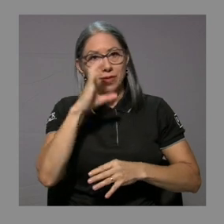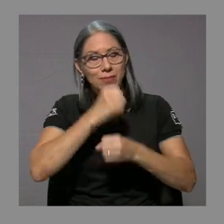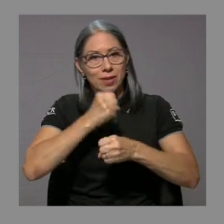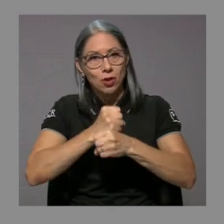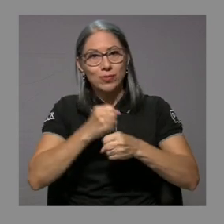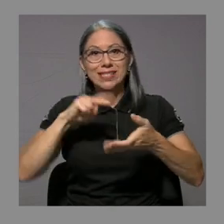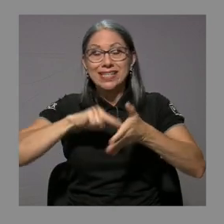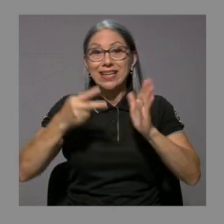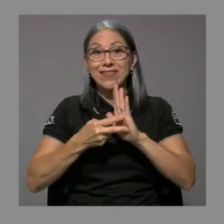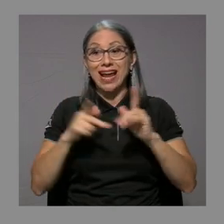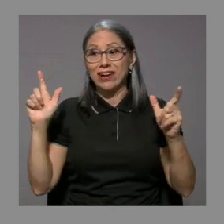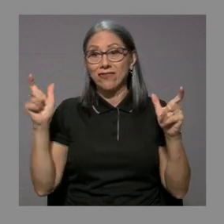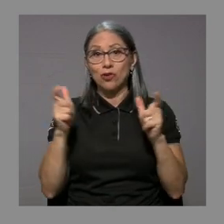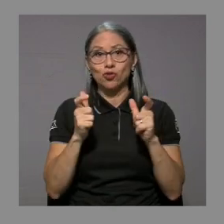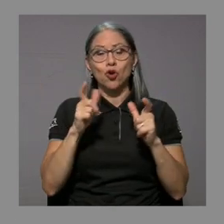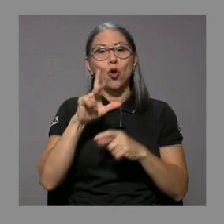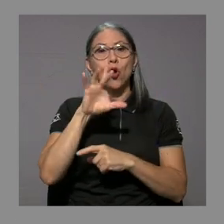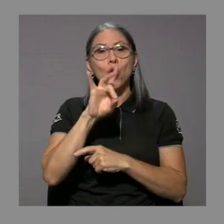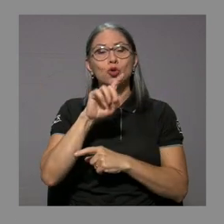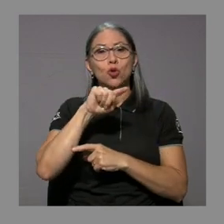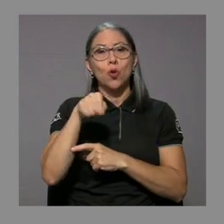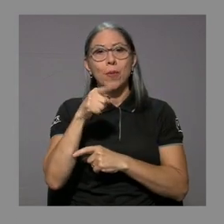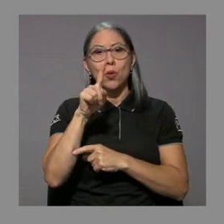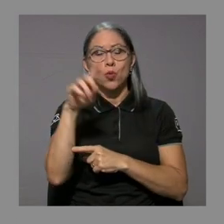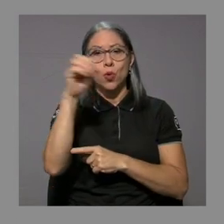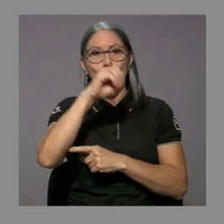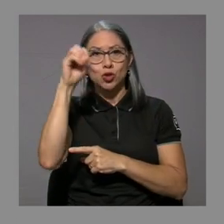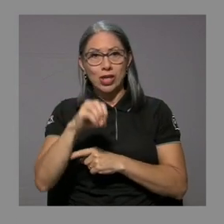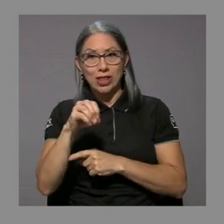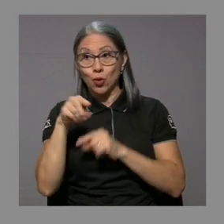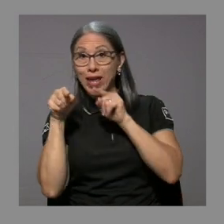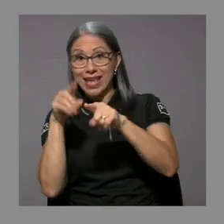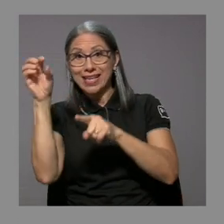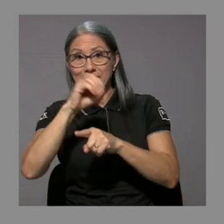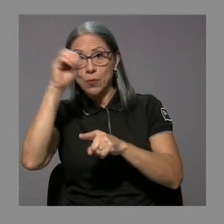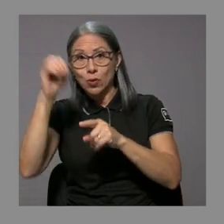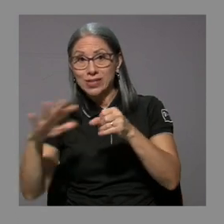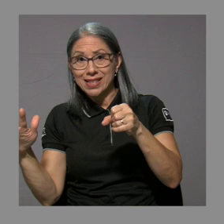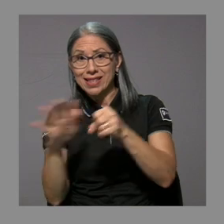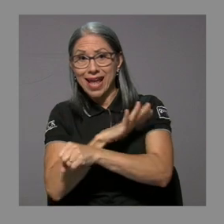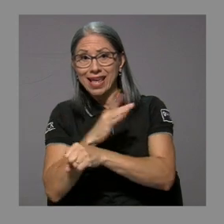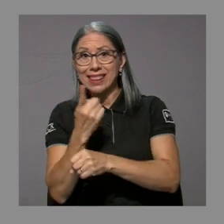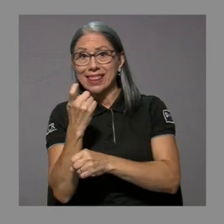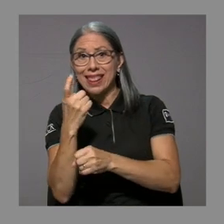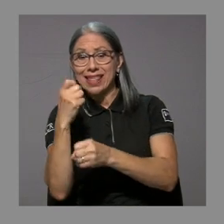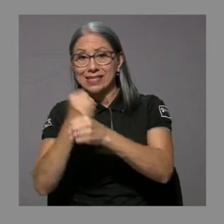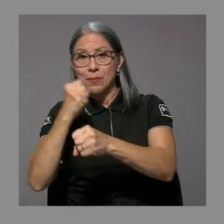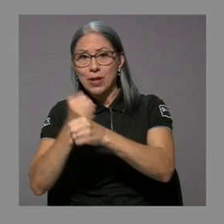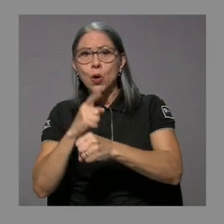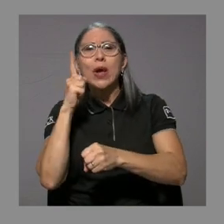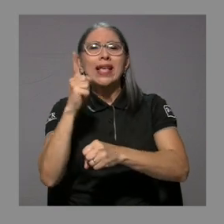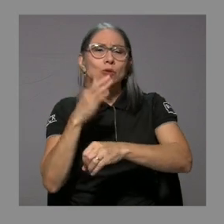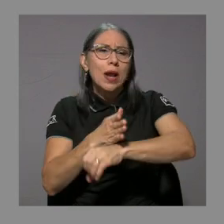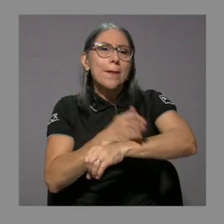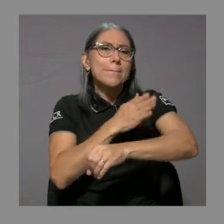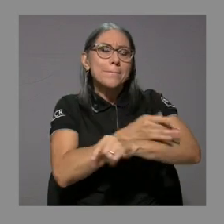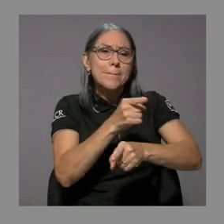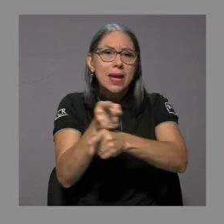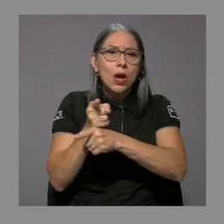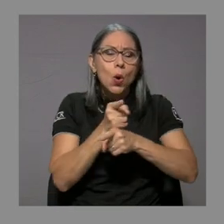personas. Esto quiere decir que la reducción de 8,1% en la tasa de desempleo es una